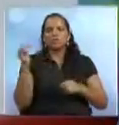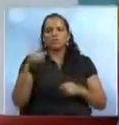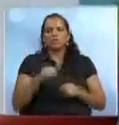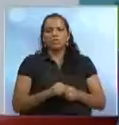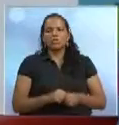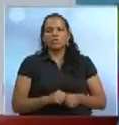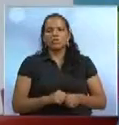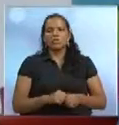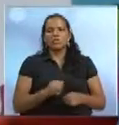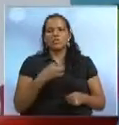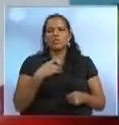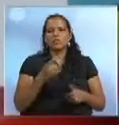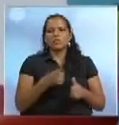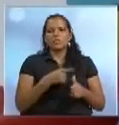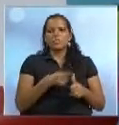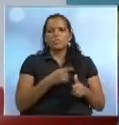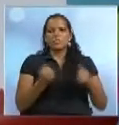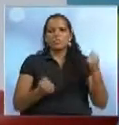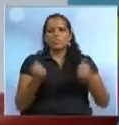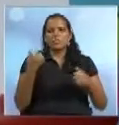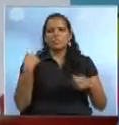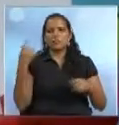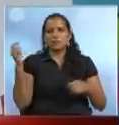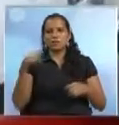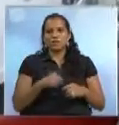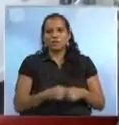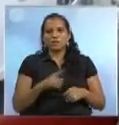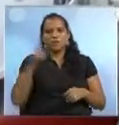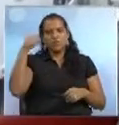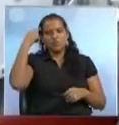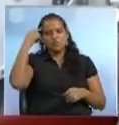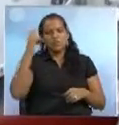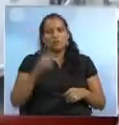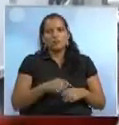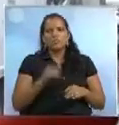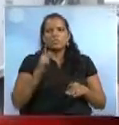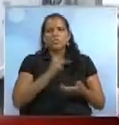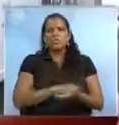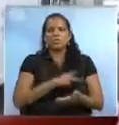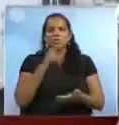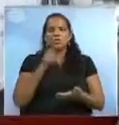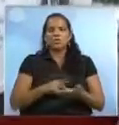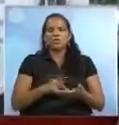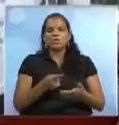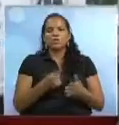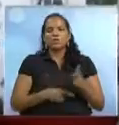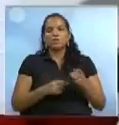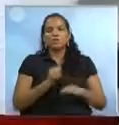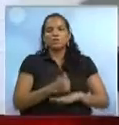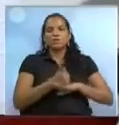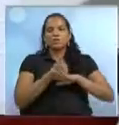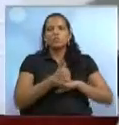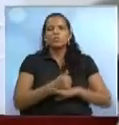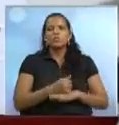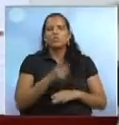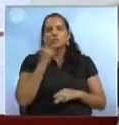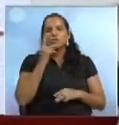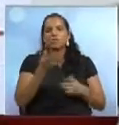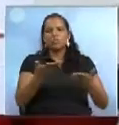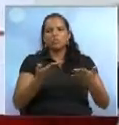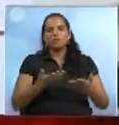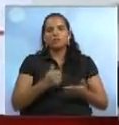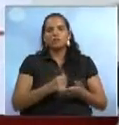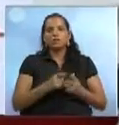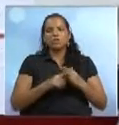acá. Este es el primer cargamento que llega por parte del gobierno provincial de Pichincha, a lo que la prefecta Lucía Sosa recibió